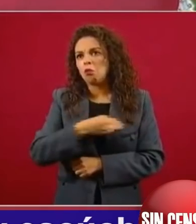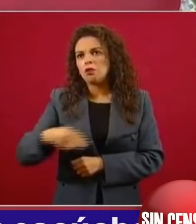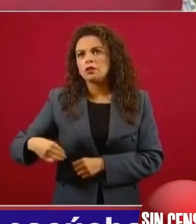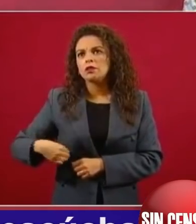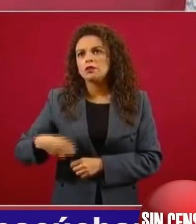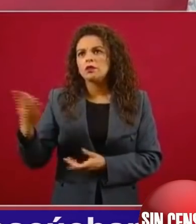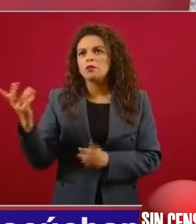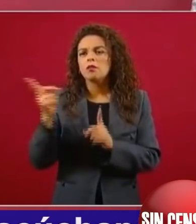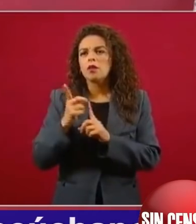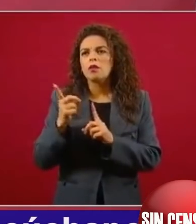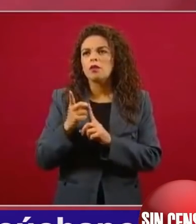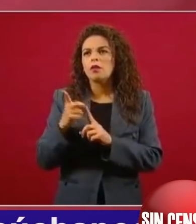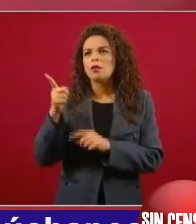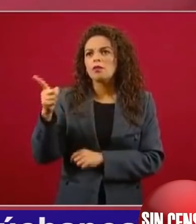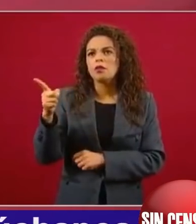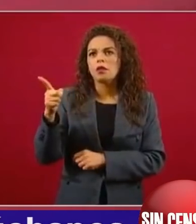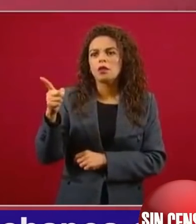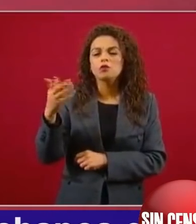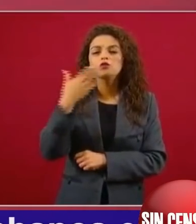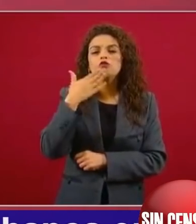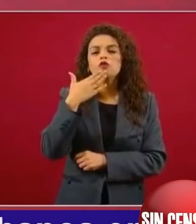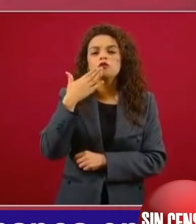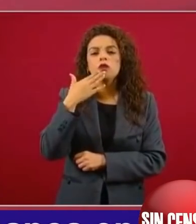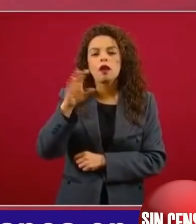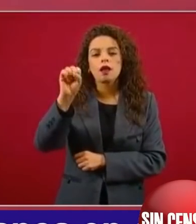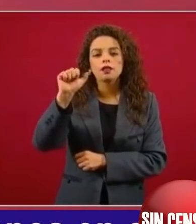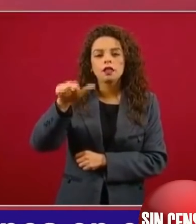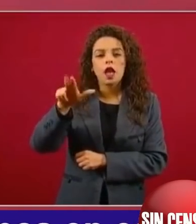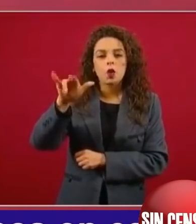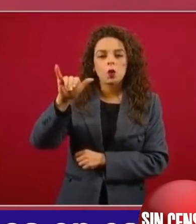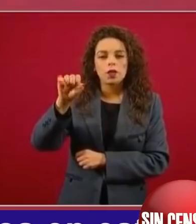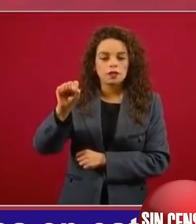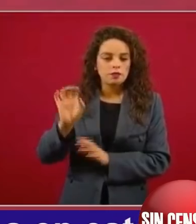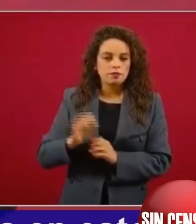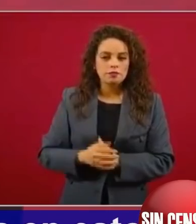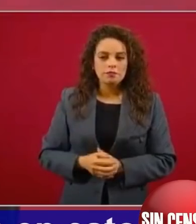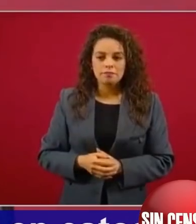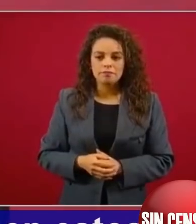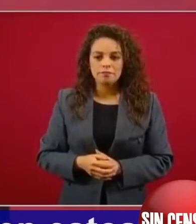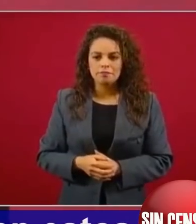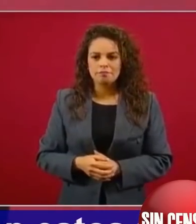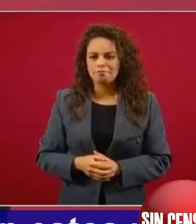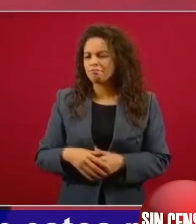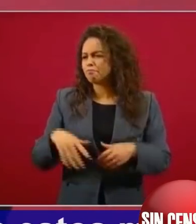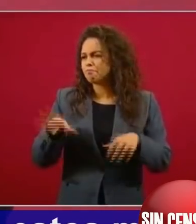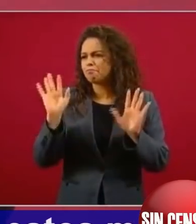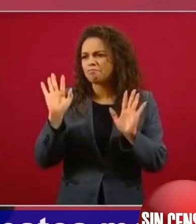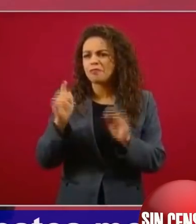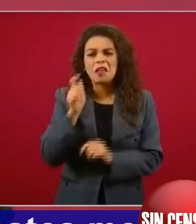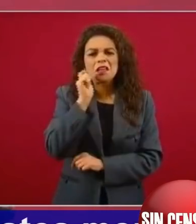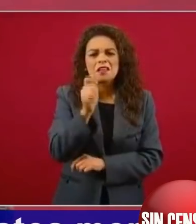de San Luis Río Colorado, en Sonora, con quien fuese.